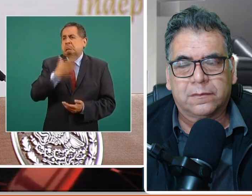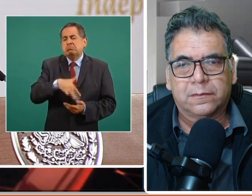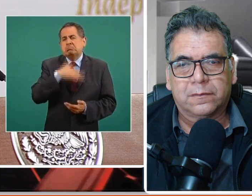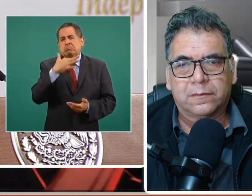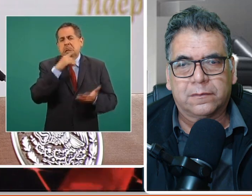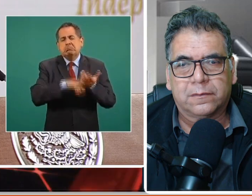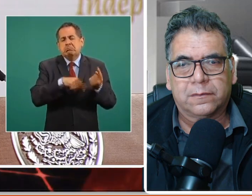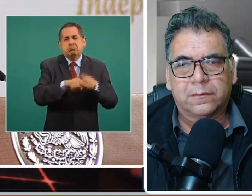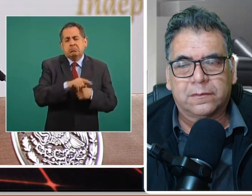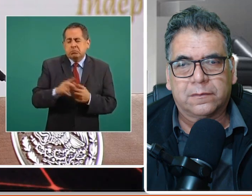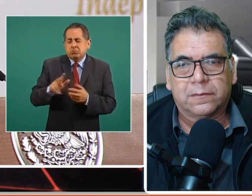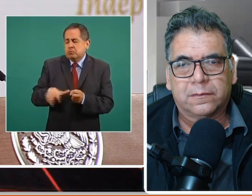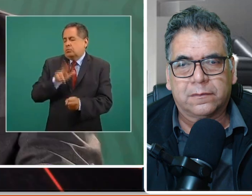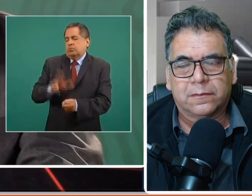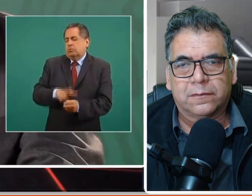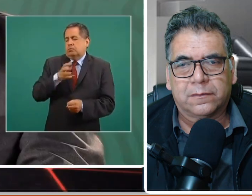o normal.